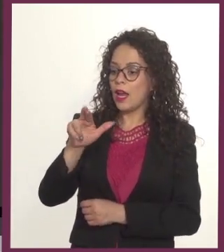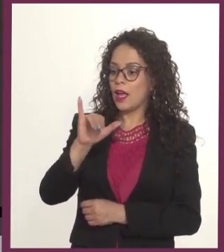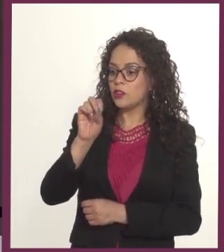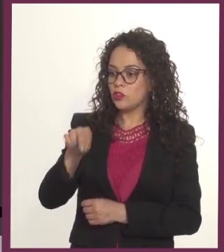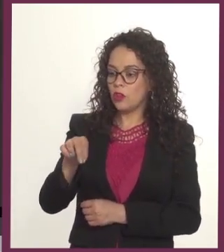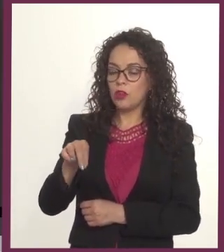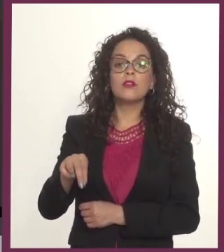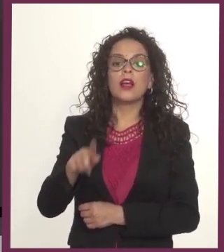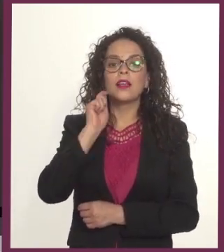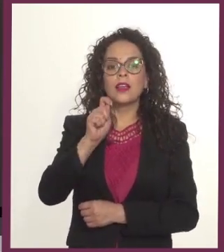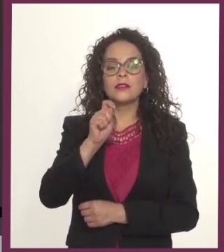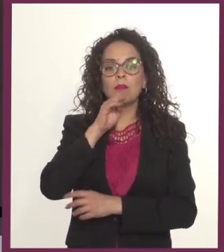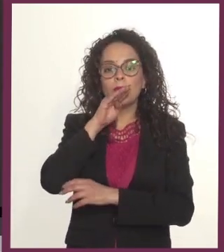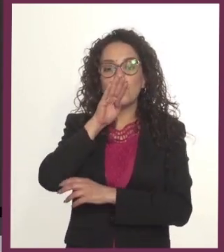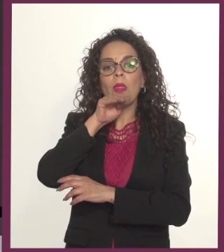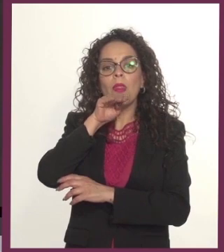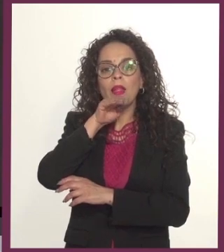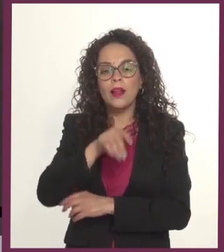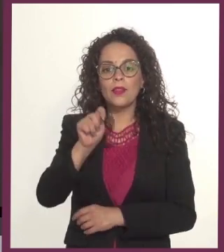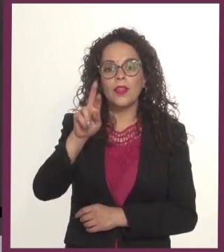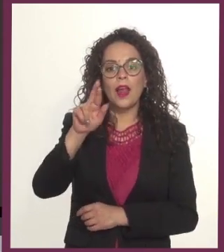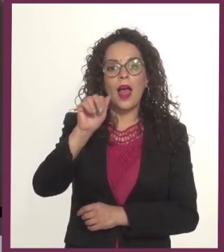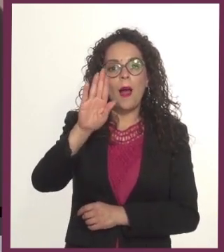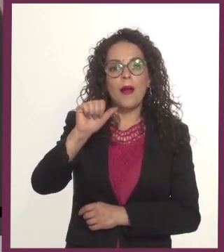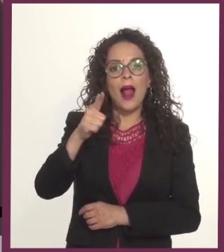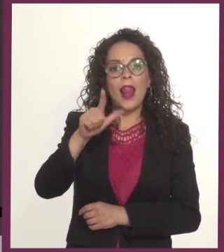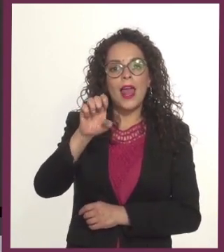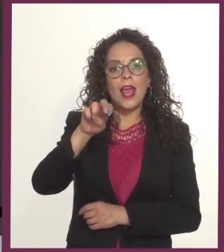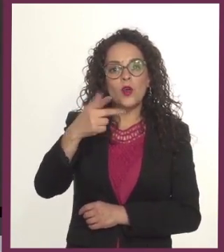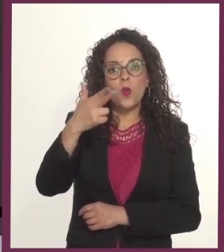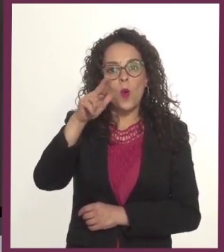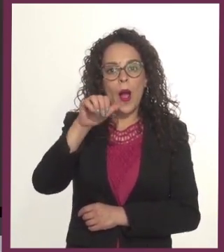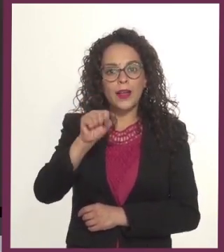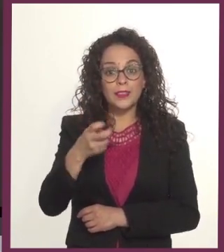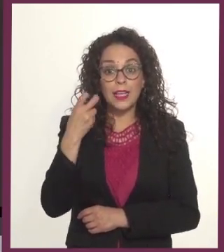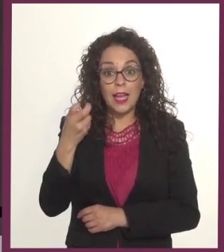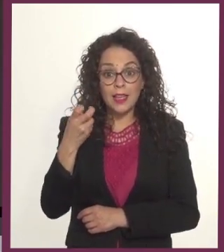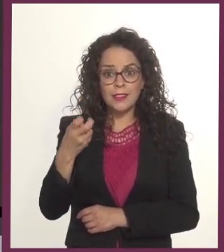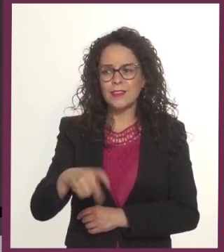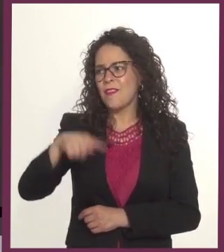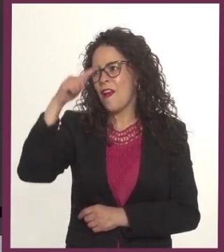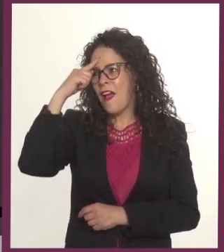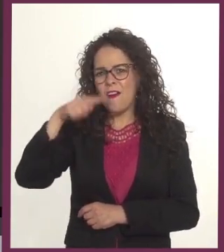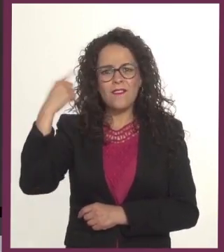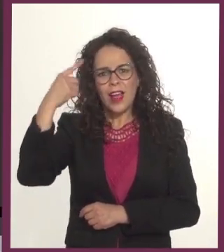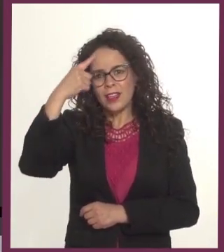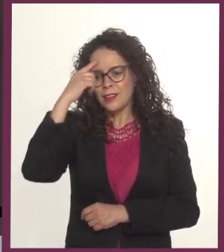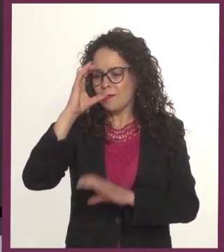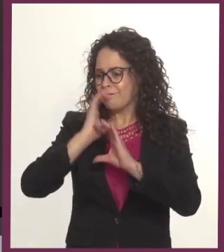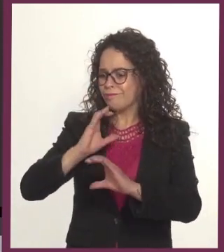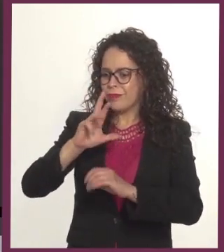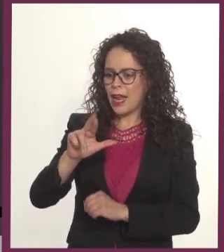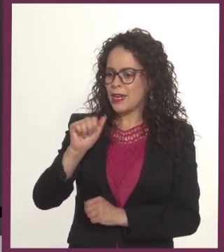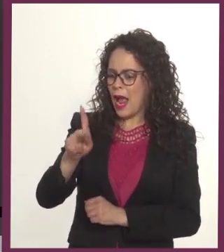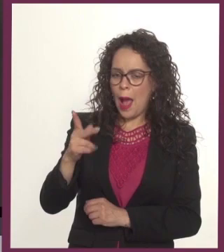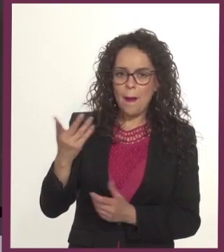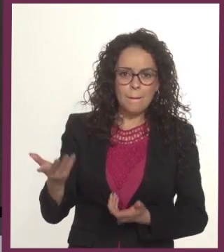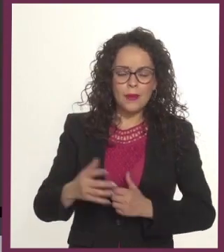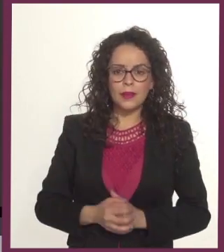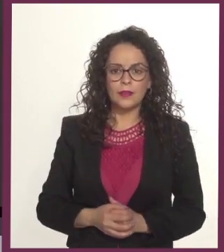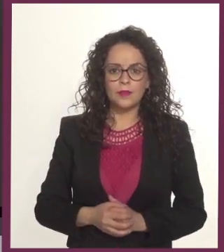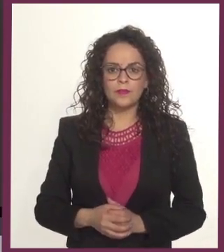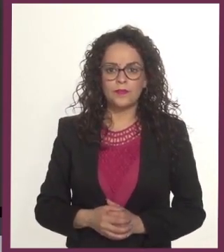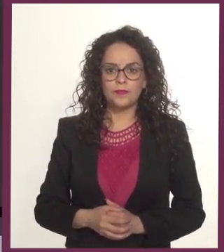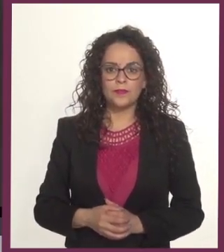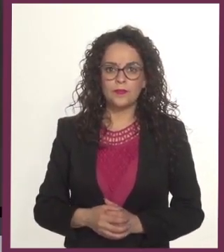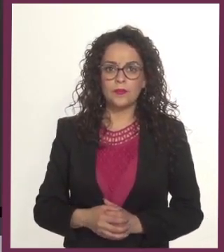también desarrolla ciertas habilidades. Hay un recurso literario que se llama aliteración. La aliteración es lo que usan los